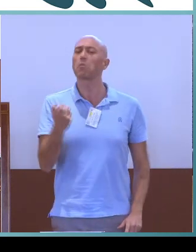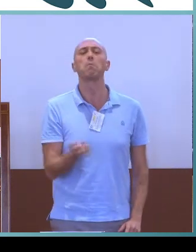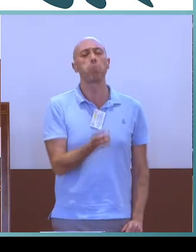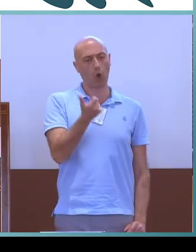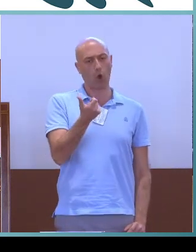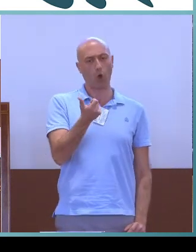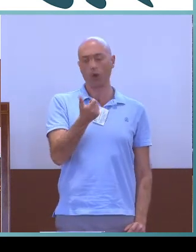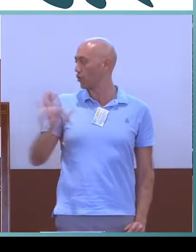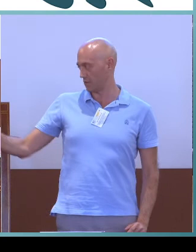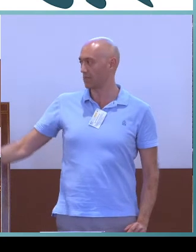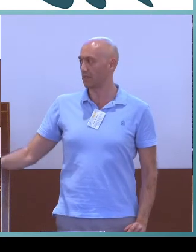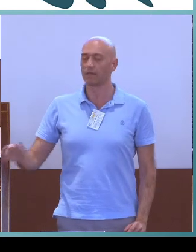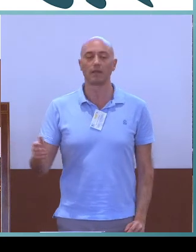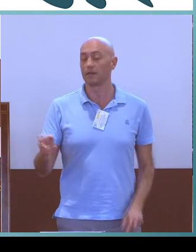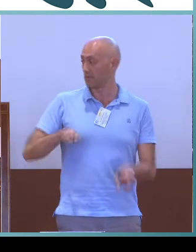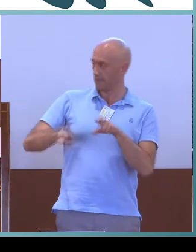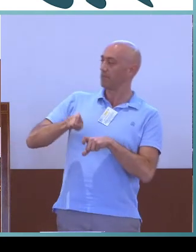Sí.